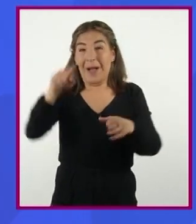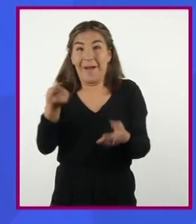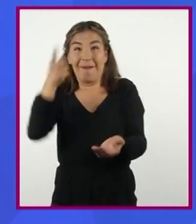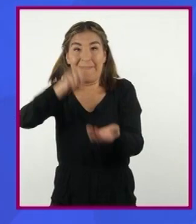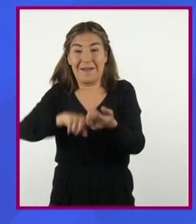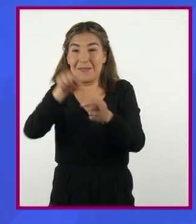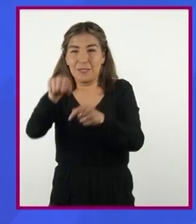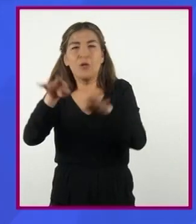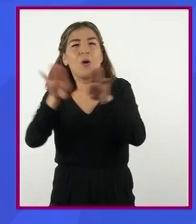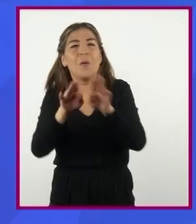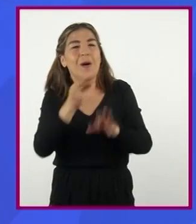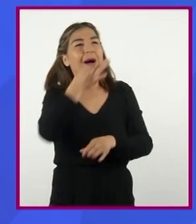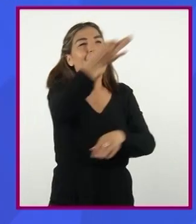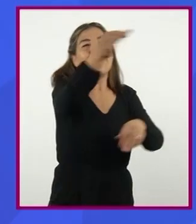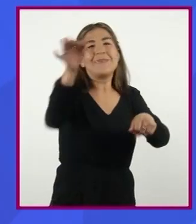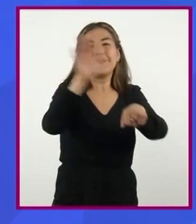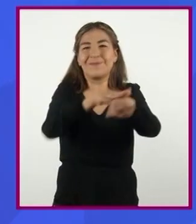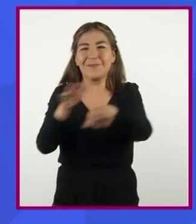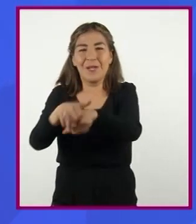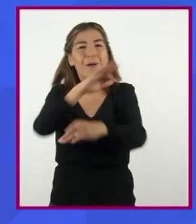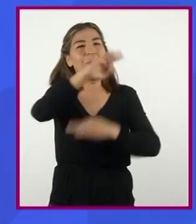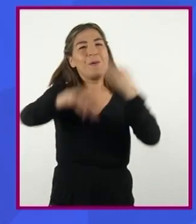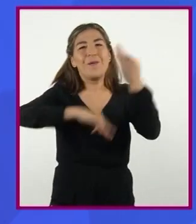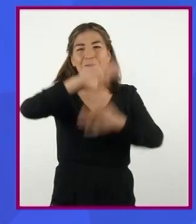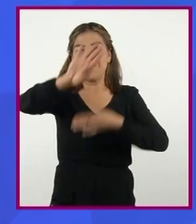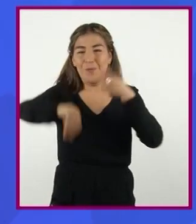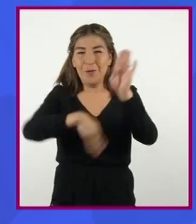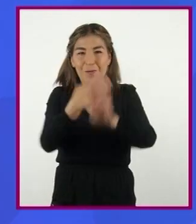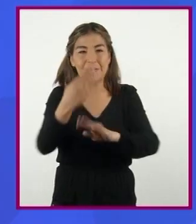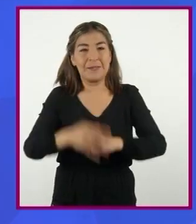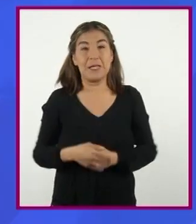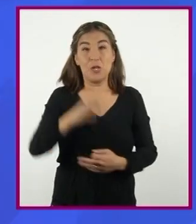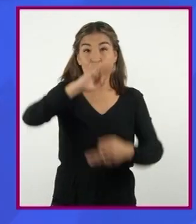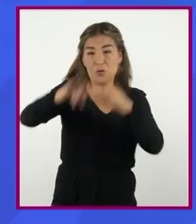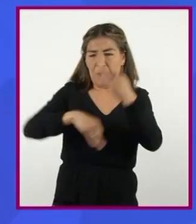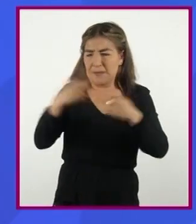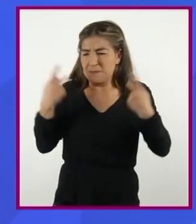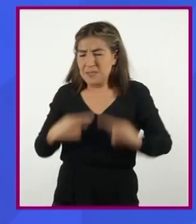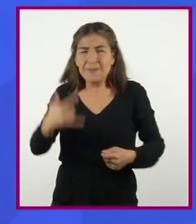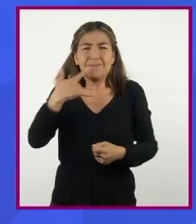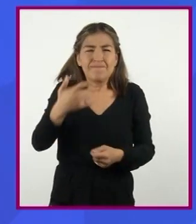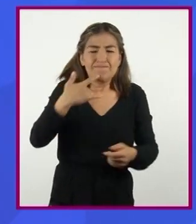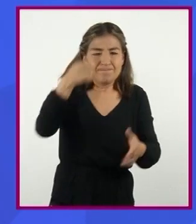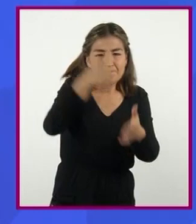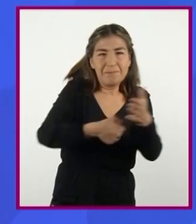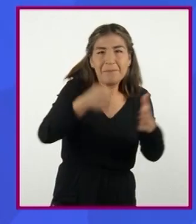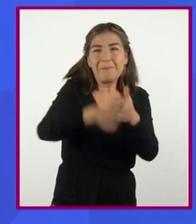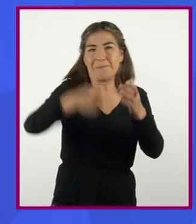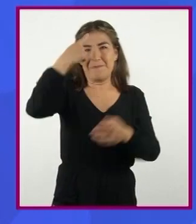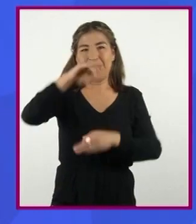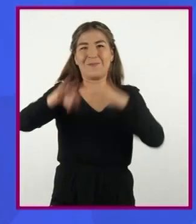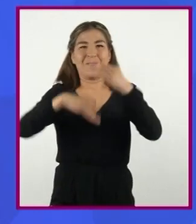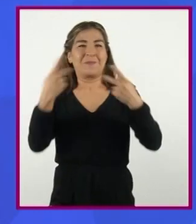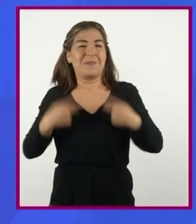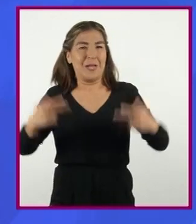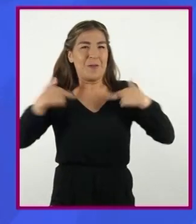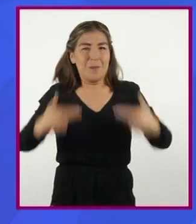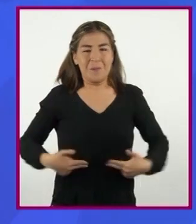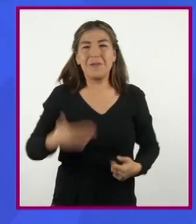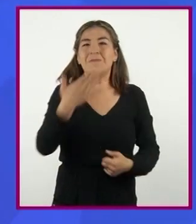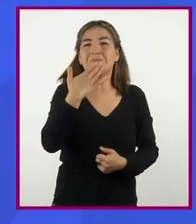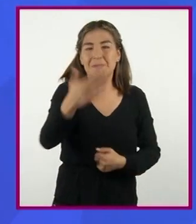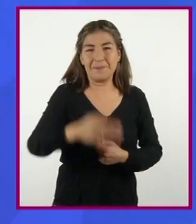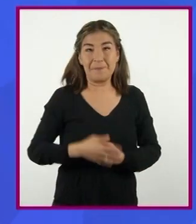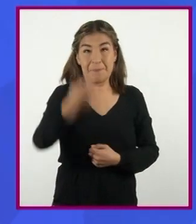mi mensaje a todo el mundo, para todos los que luchan por el bienestar humano. Para